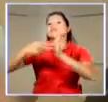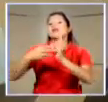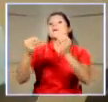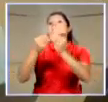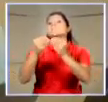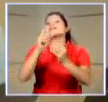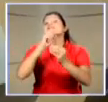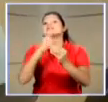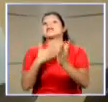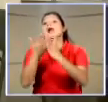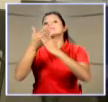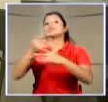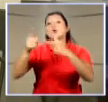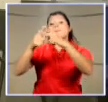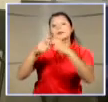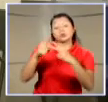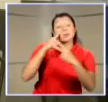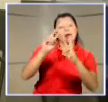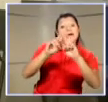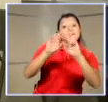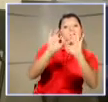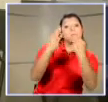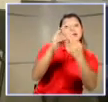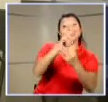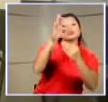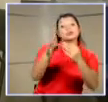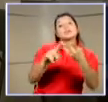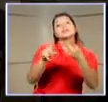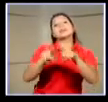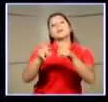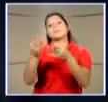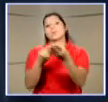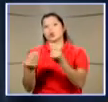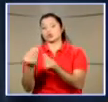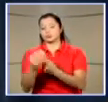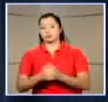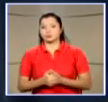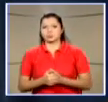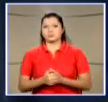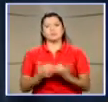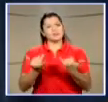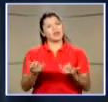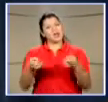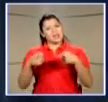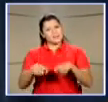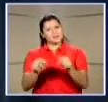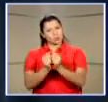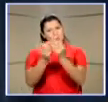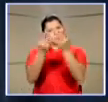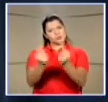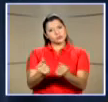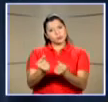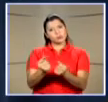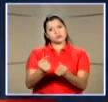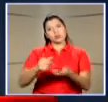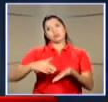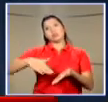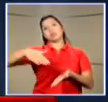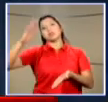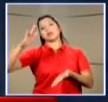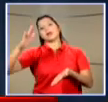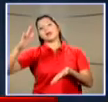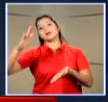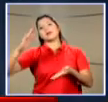las familias costarricenses como al sector productivo del país. ¿Qué sucede con un presupuesto alto? Incrementa el